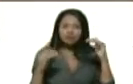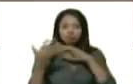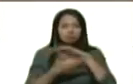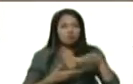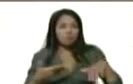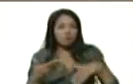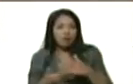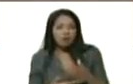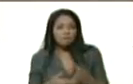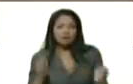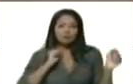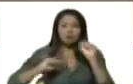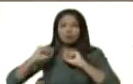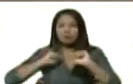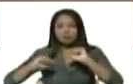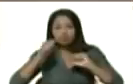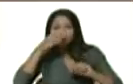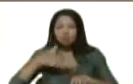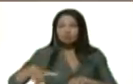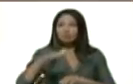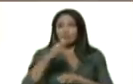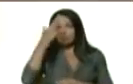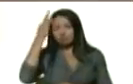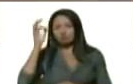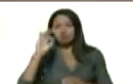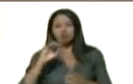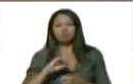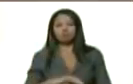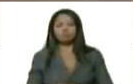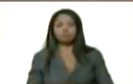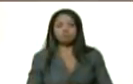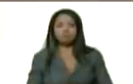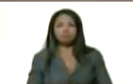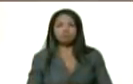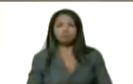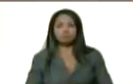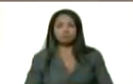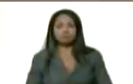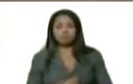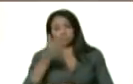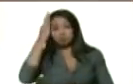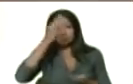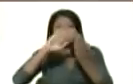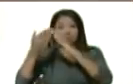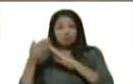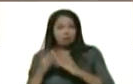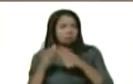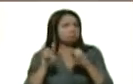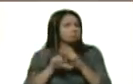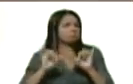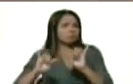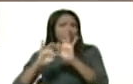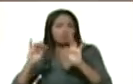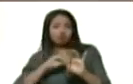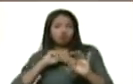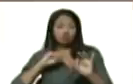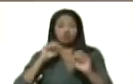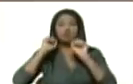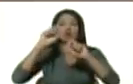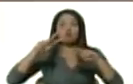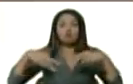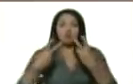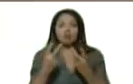problemas, en la movilización del pueblo en los consejos municipales, en los consejos comunales. Ya hemos logrado renovar casi